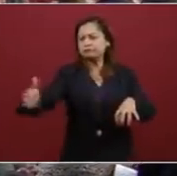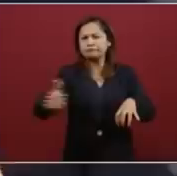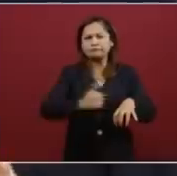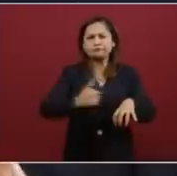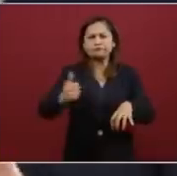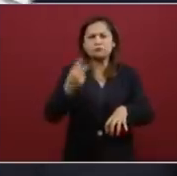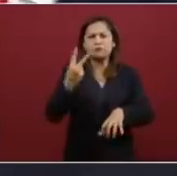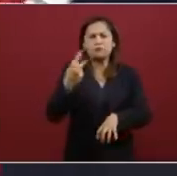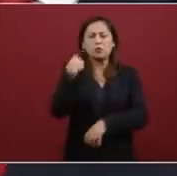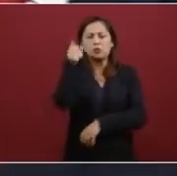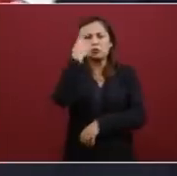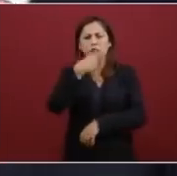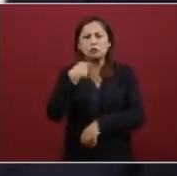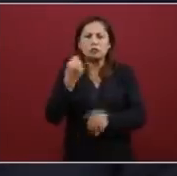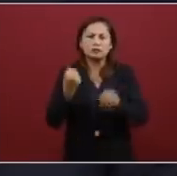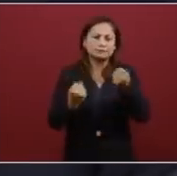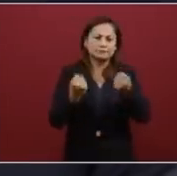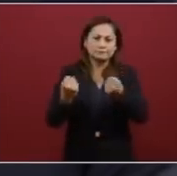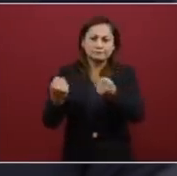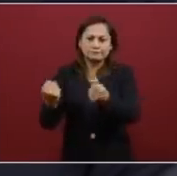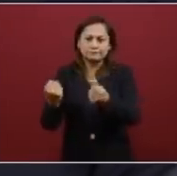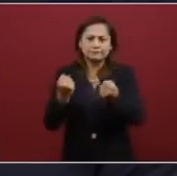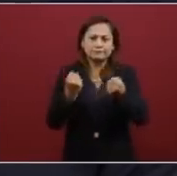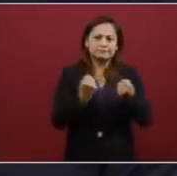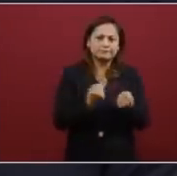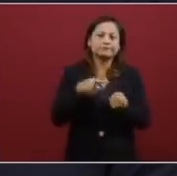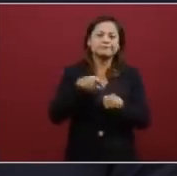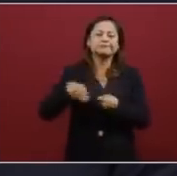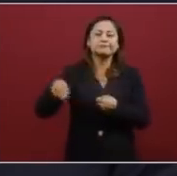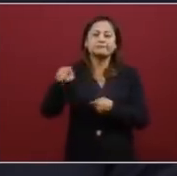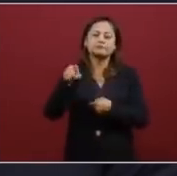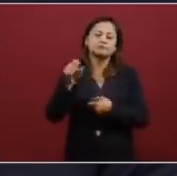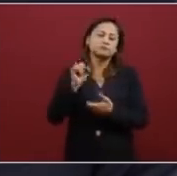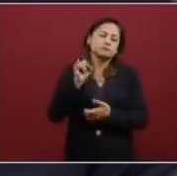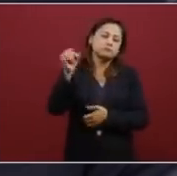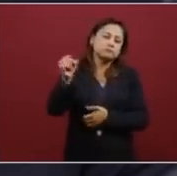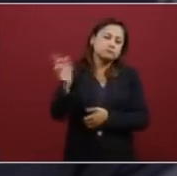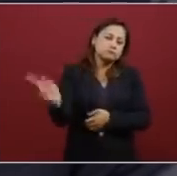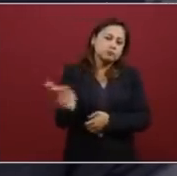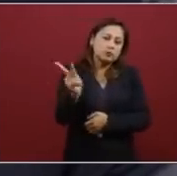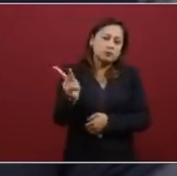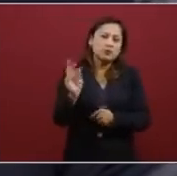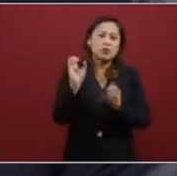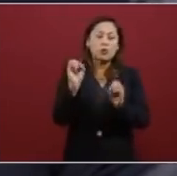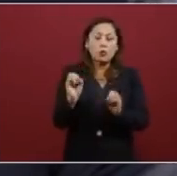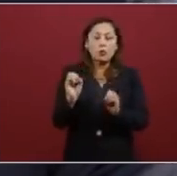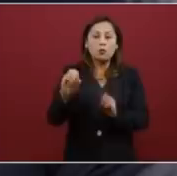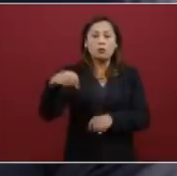distante a el centro integrador, o 8 horas a pie